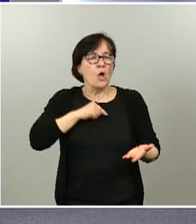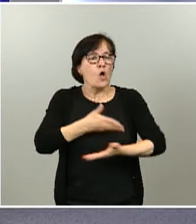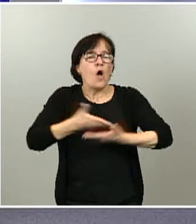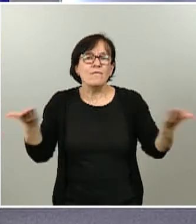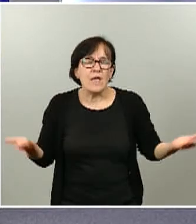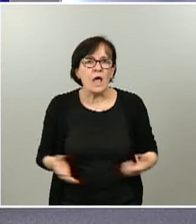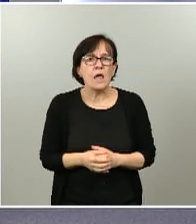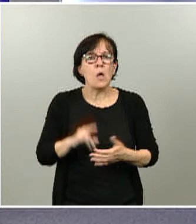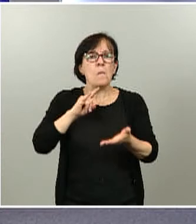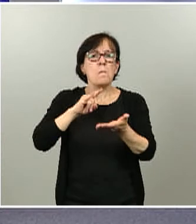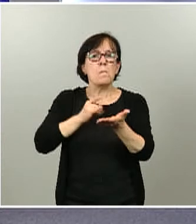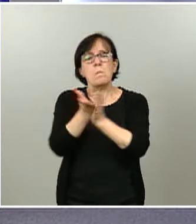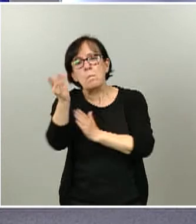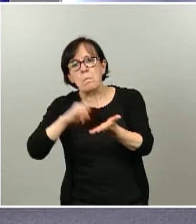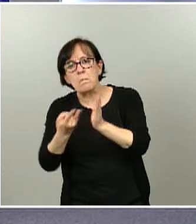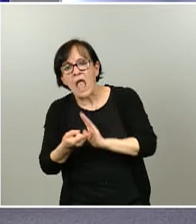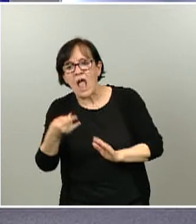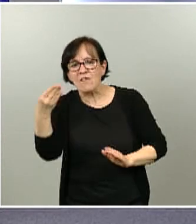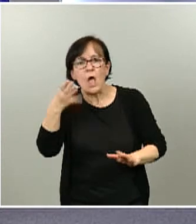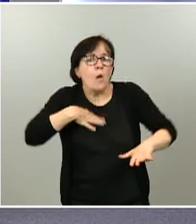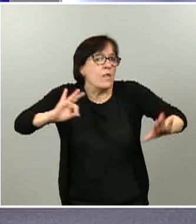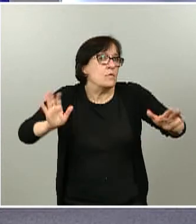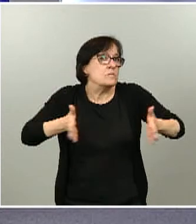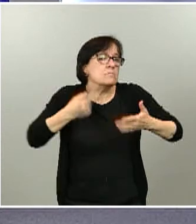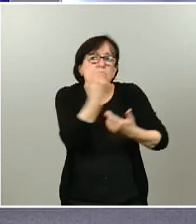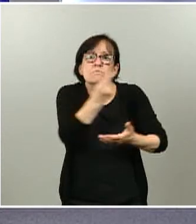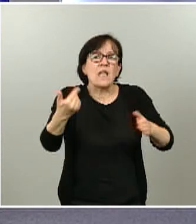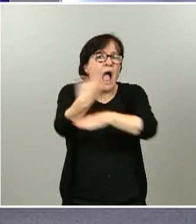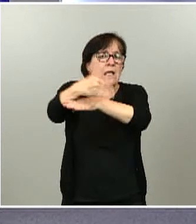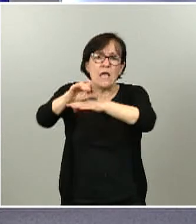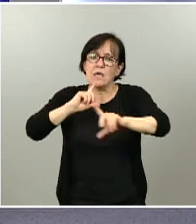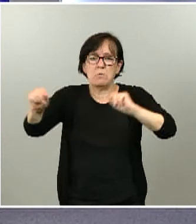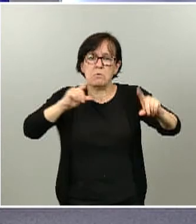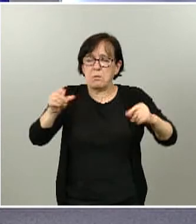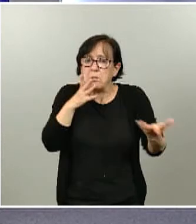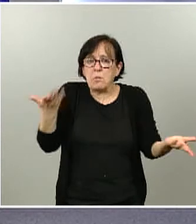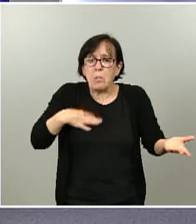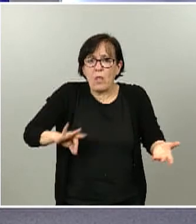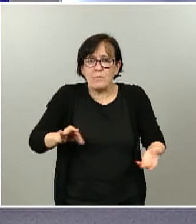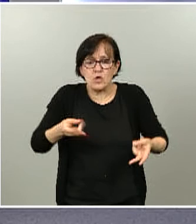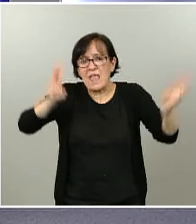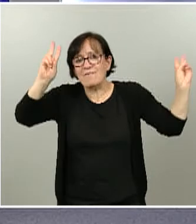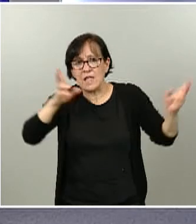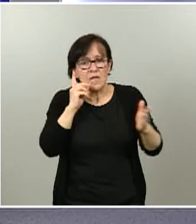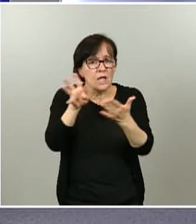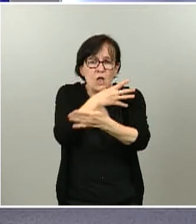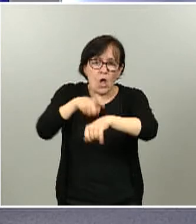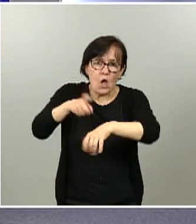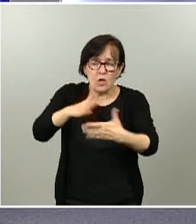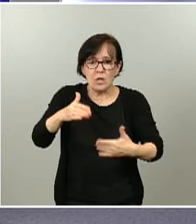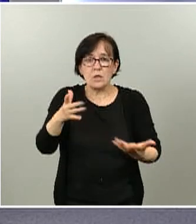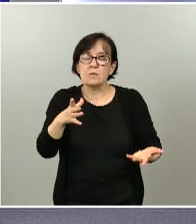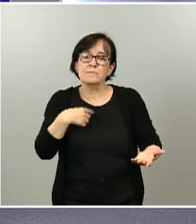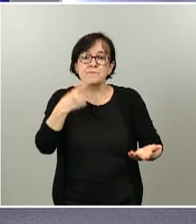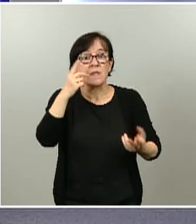o es que todos podemos salir a la calle. Y la segunda pregunta sería, ¿cómo piensan un poco honrar a los muertos? En el